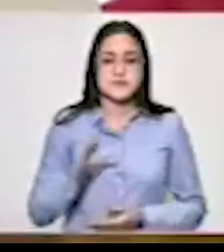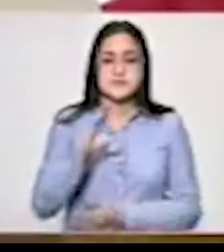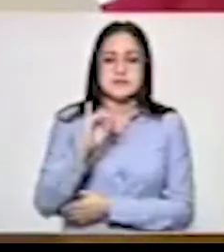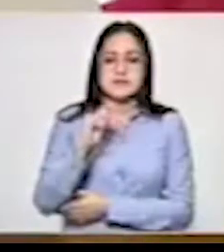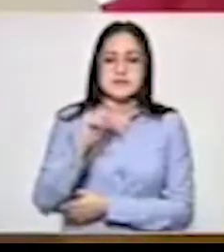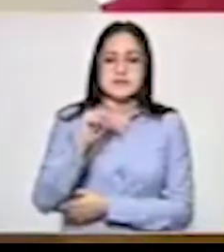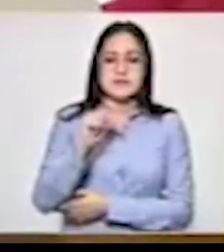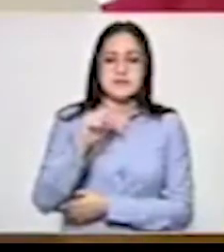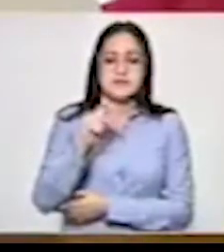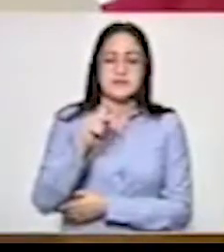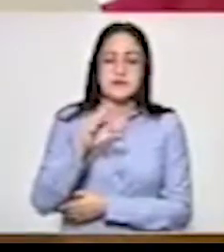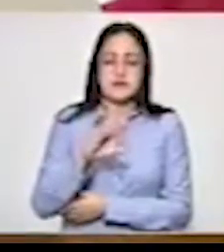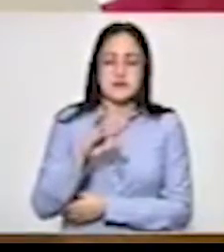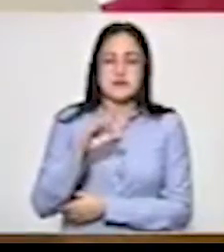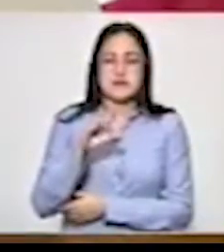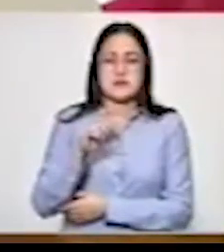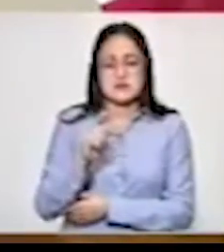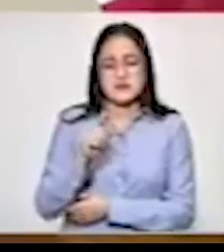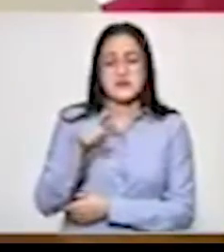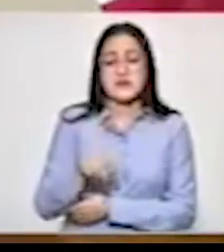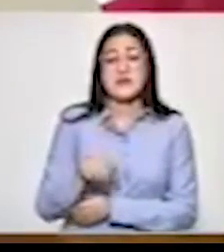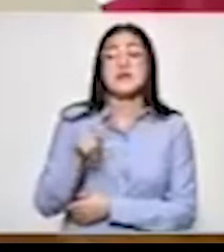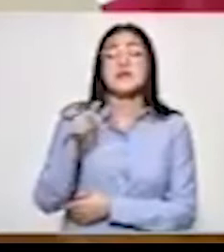Citlaltépetl, Pico de Orizaba,